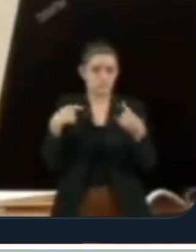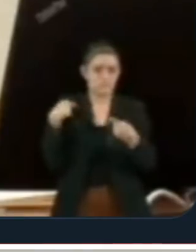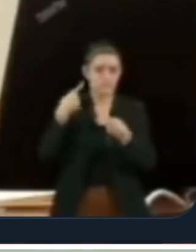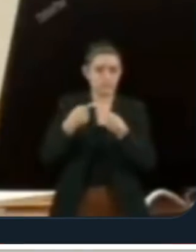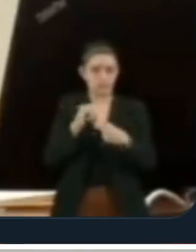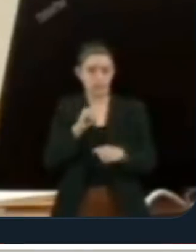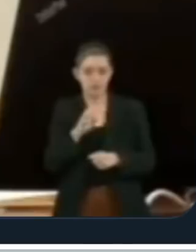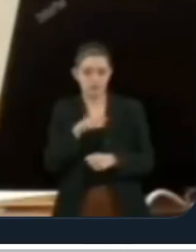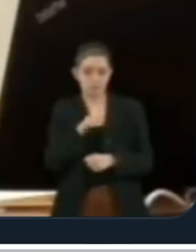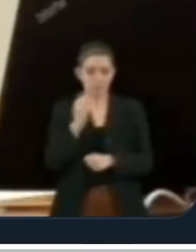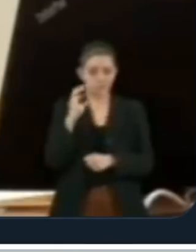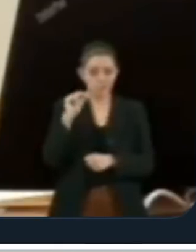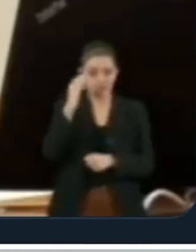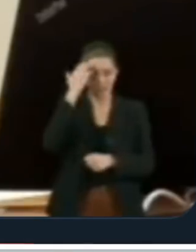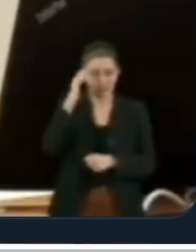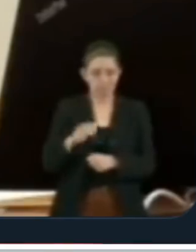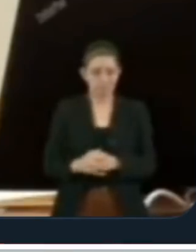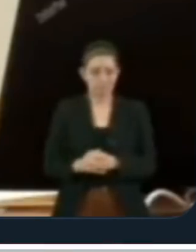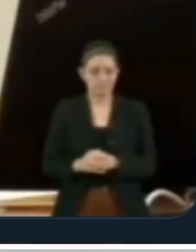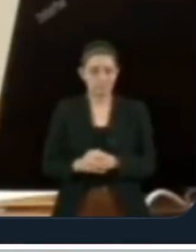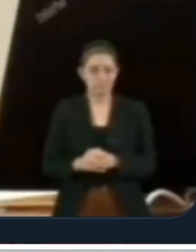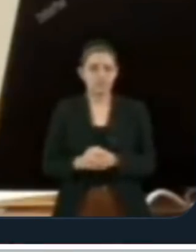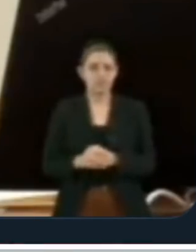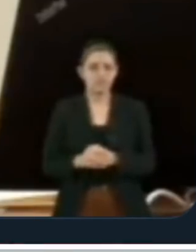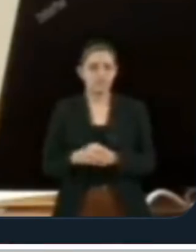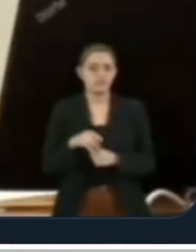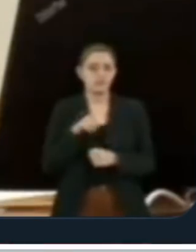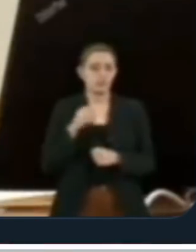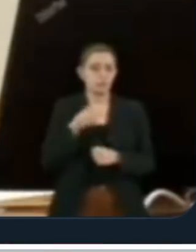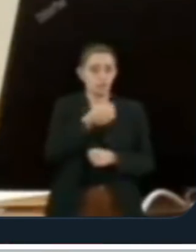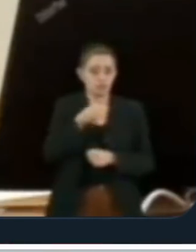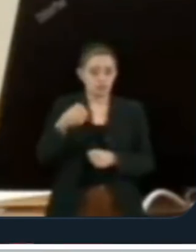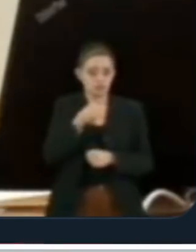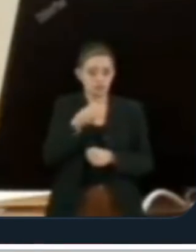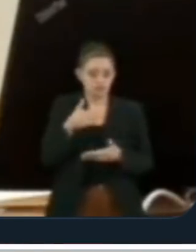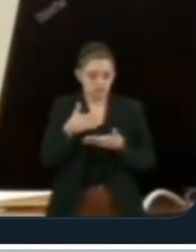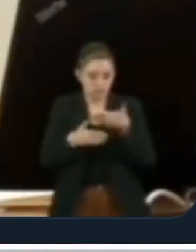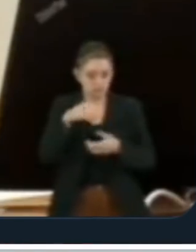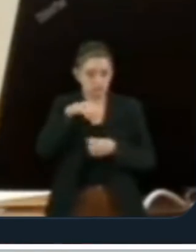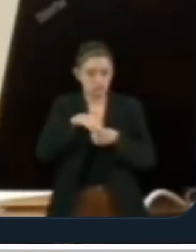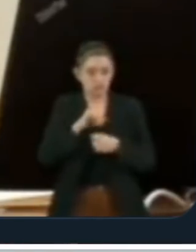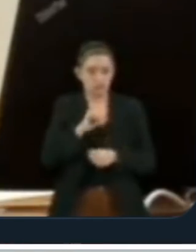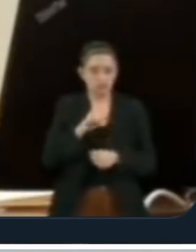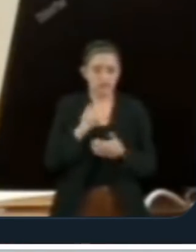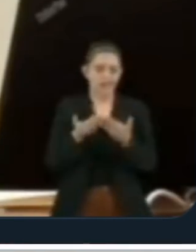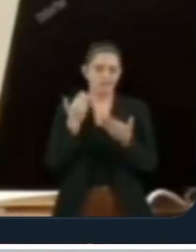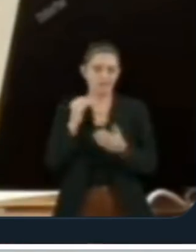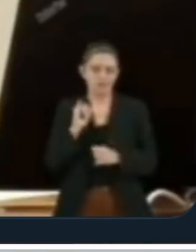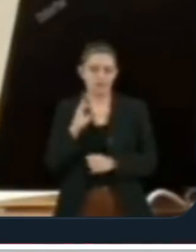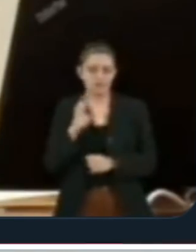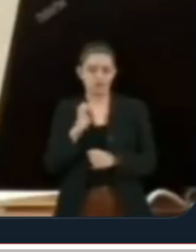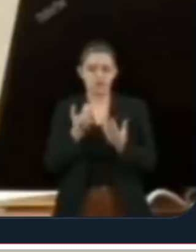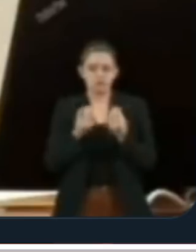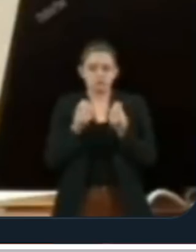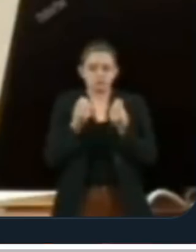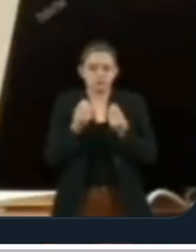ignorarla, dolosamente. Nunca en la historia de la organización de una elección, el INE y antes el IFE había organizado tantos